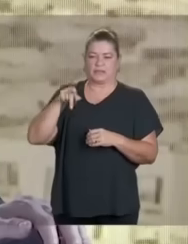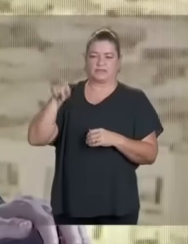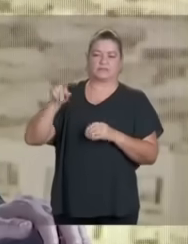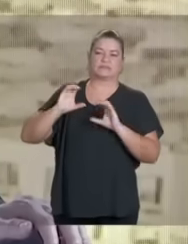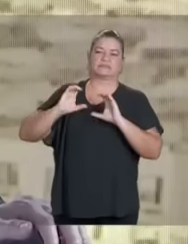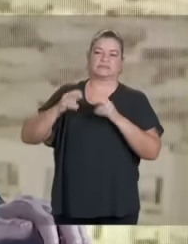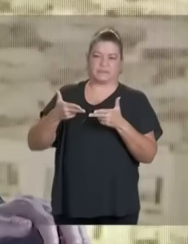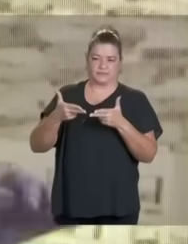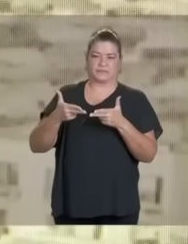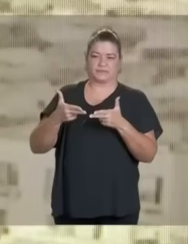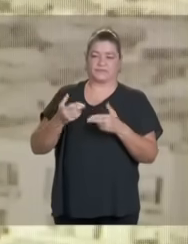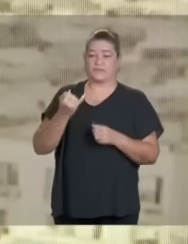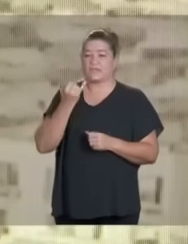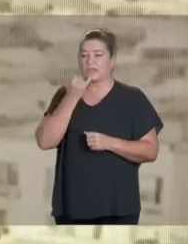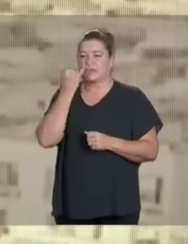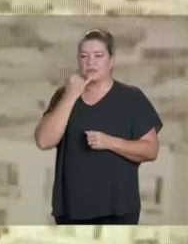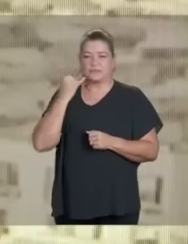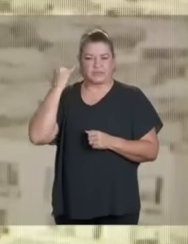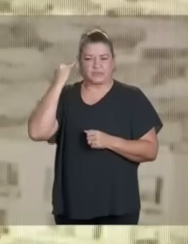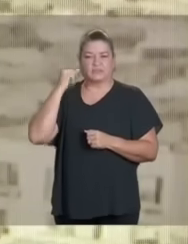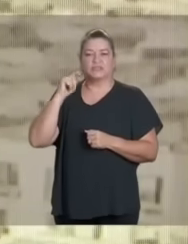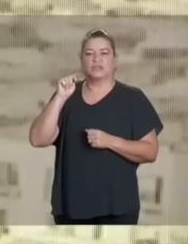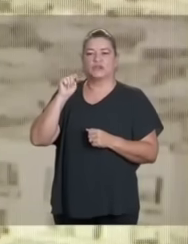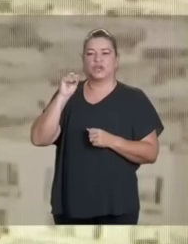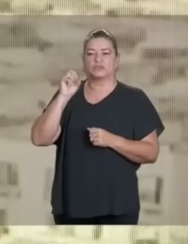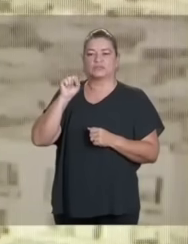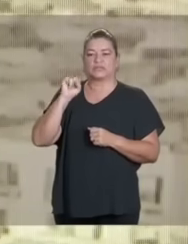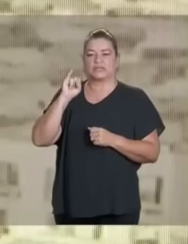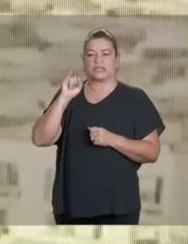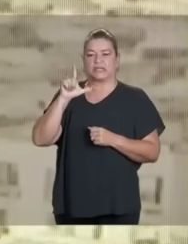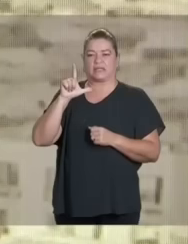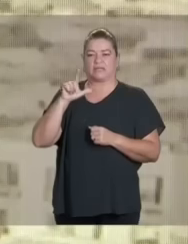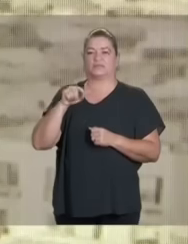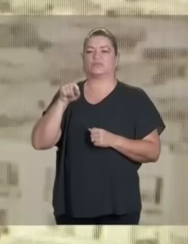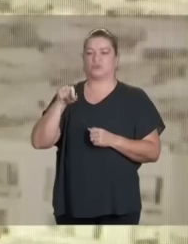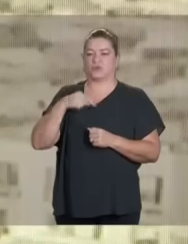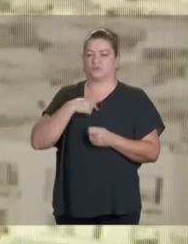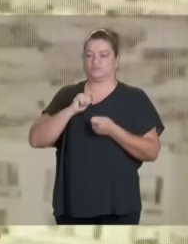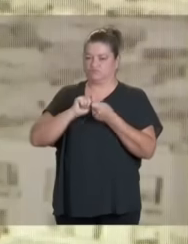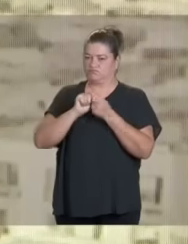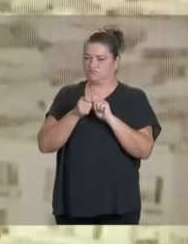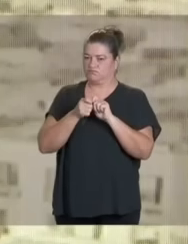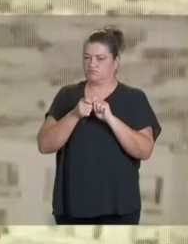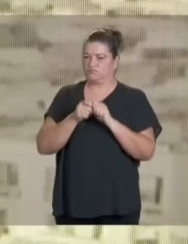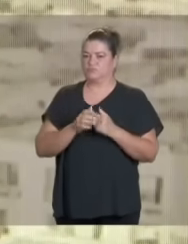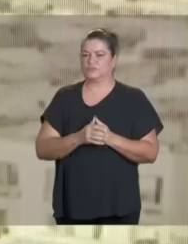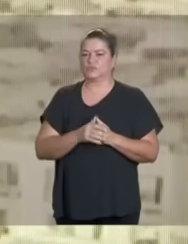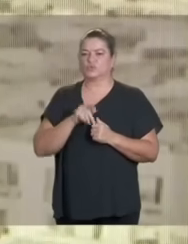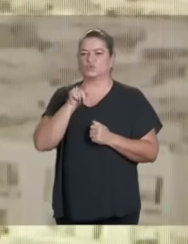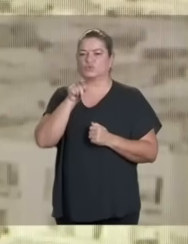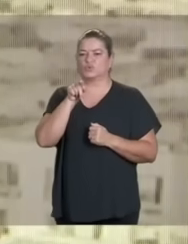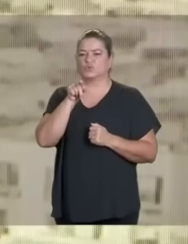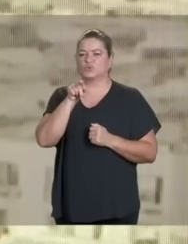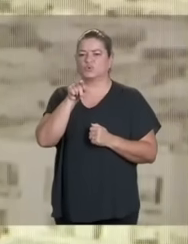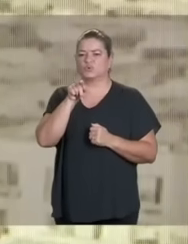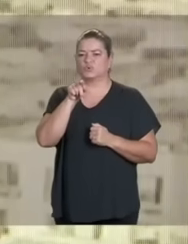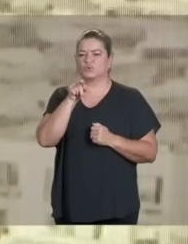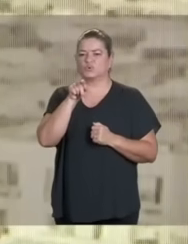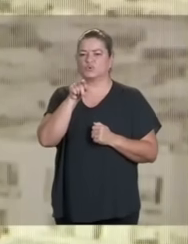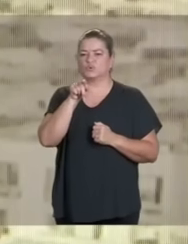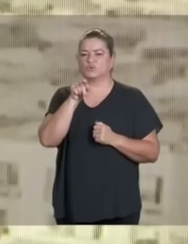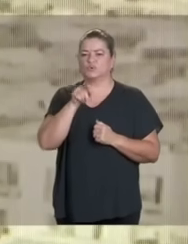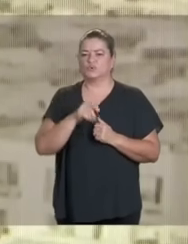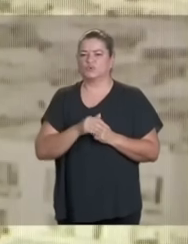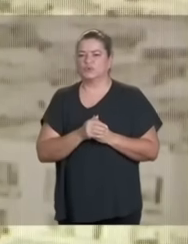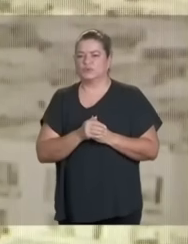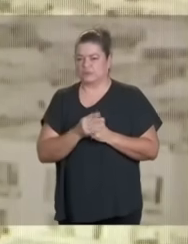Lengua indígena Xóchitl, voy a traducirla ahora. ¿Cómo nos puede apoyar a los candidatos? ¿Cómo nos pueden? Va dirigida a los